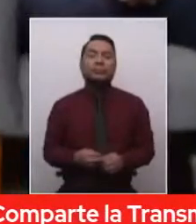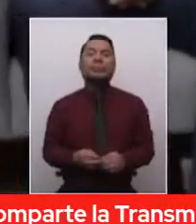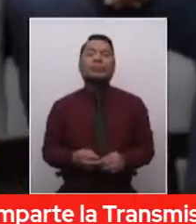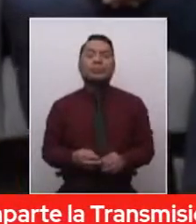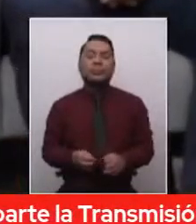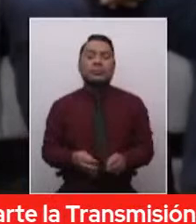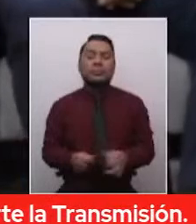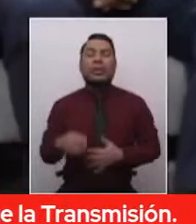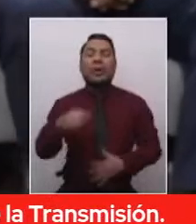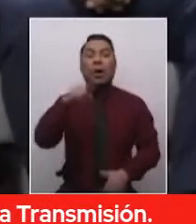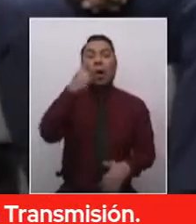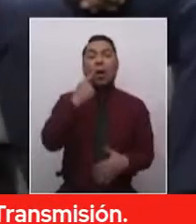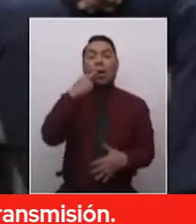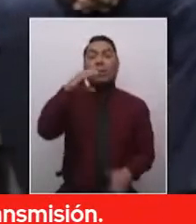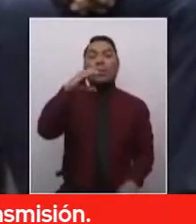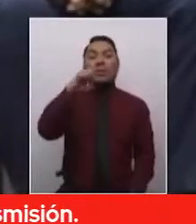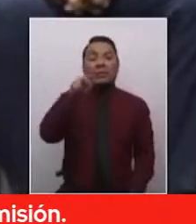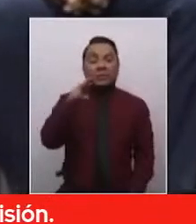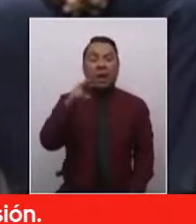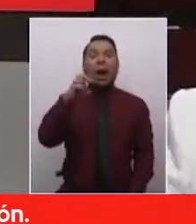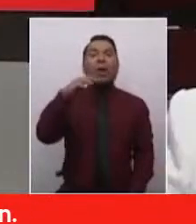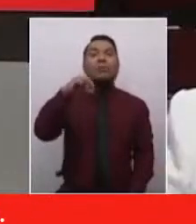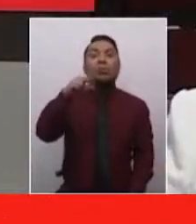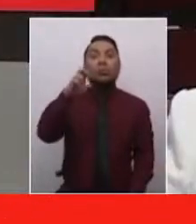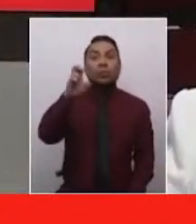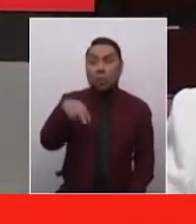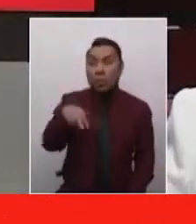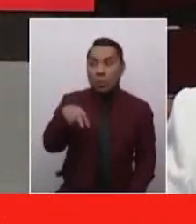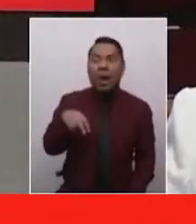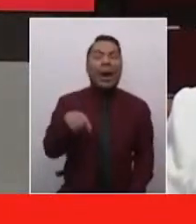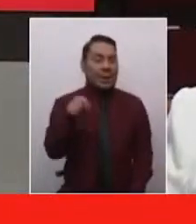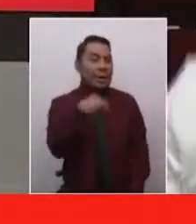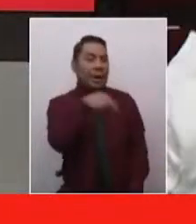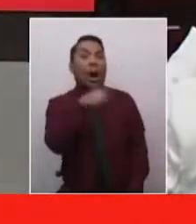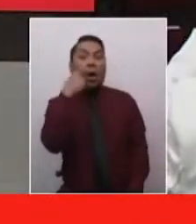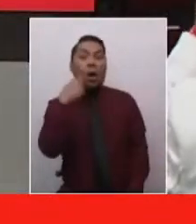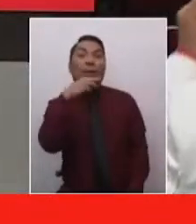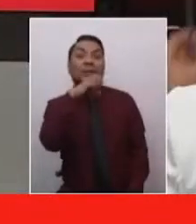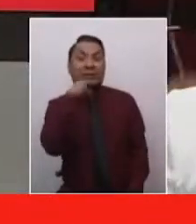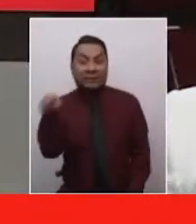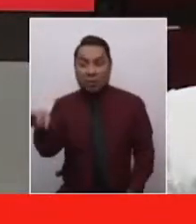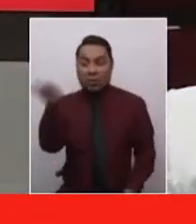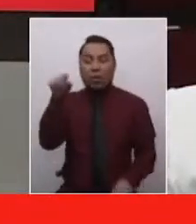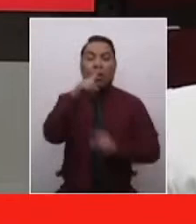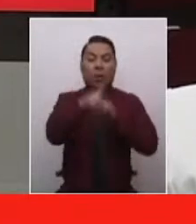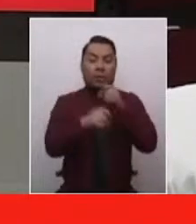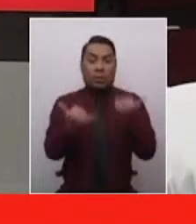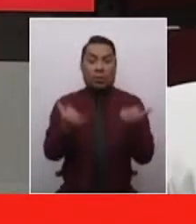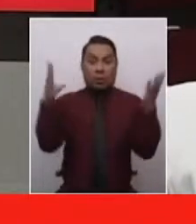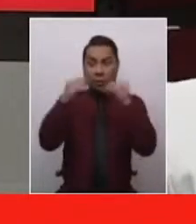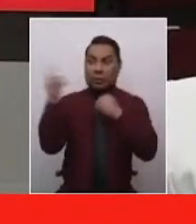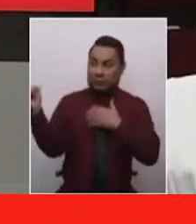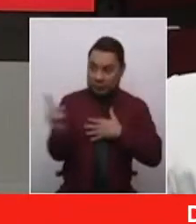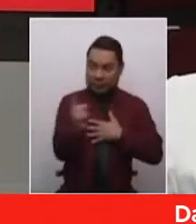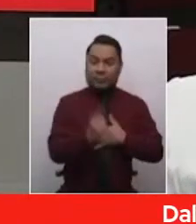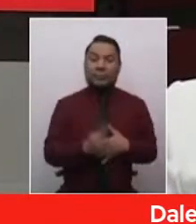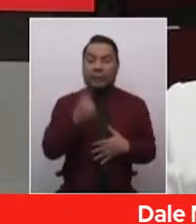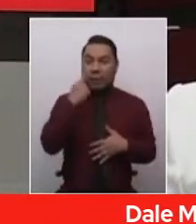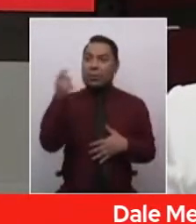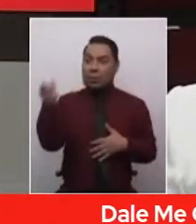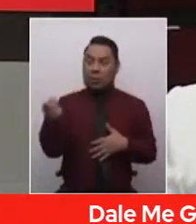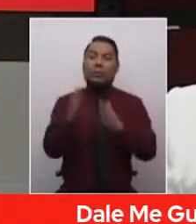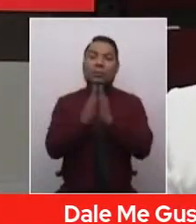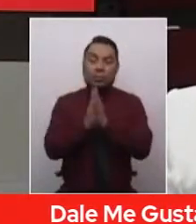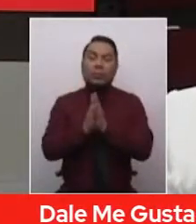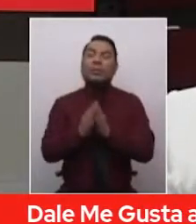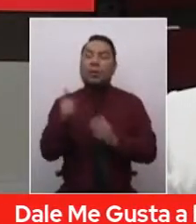César Mogollón Gutiérrez. Tenemos la pregunta del ciudadano César Mogollón, quien nos acompaña esta noche. Ciudadano Mogollón,